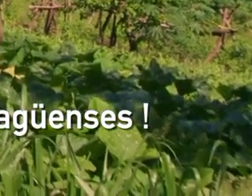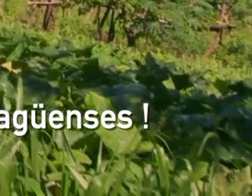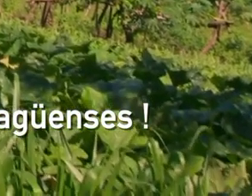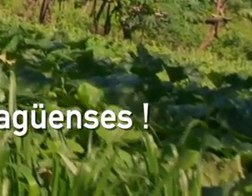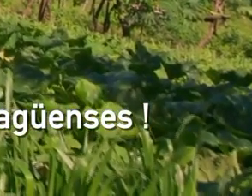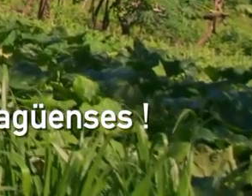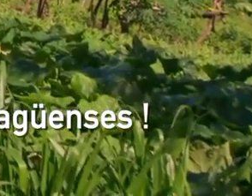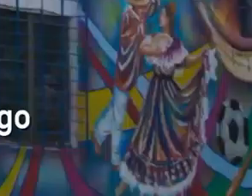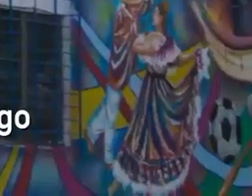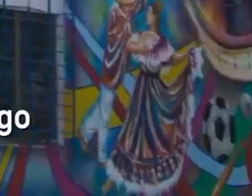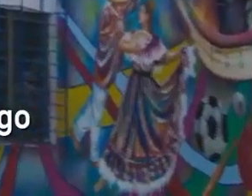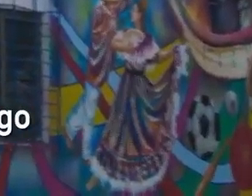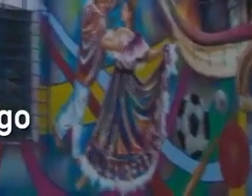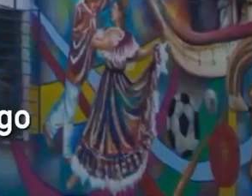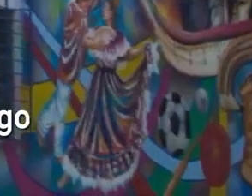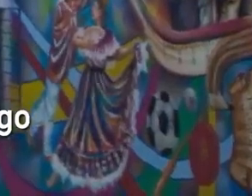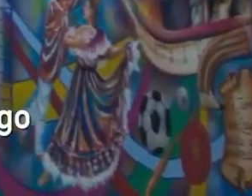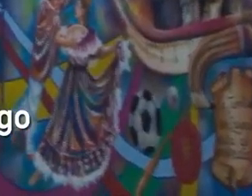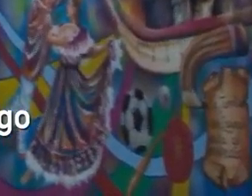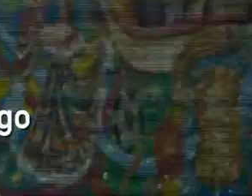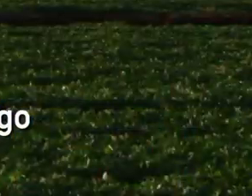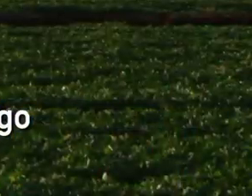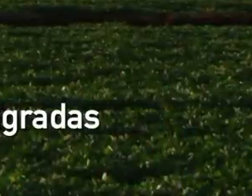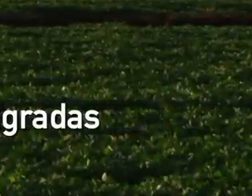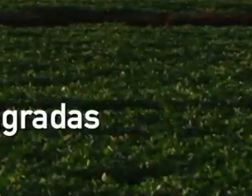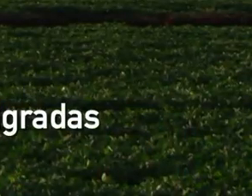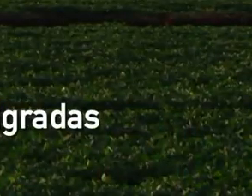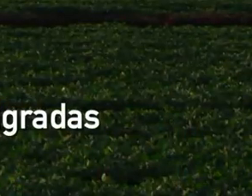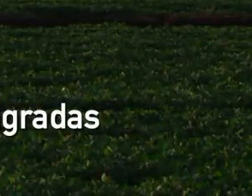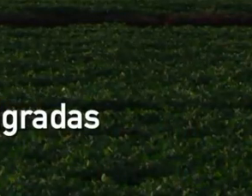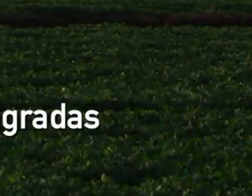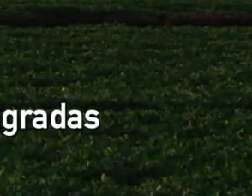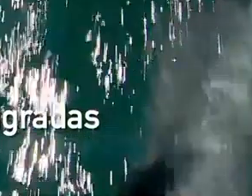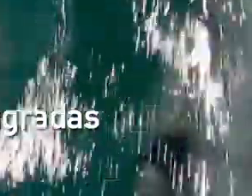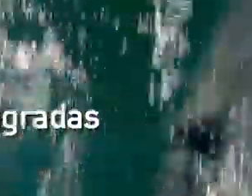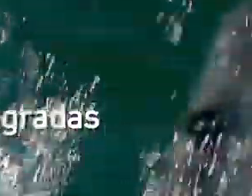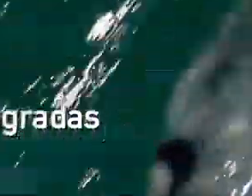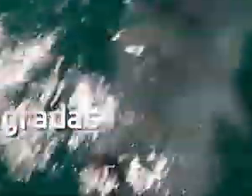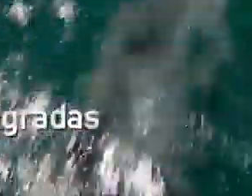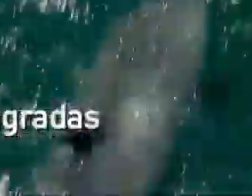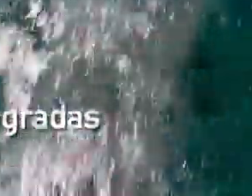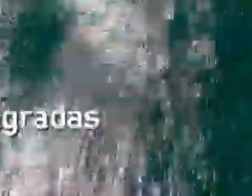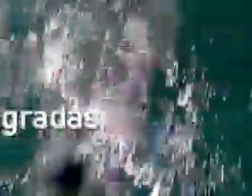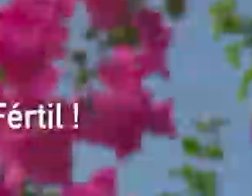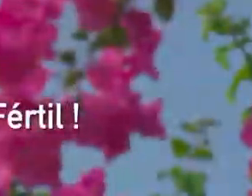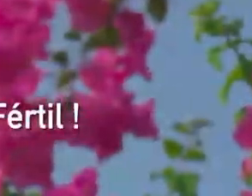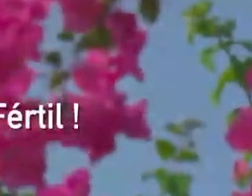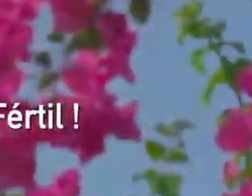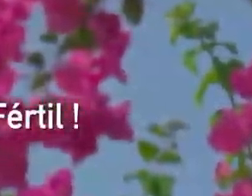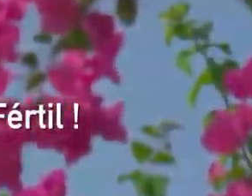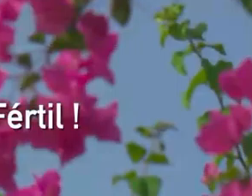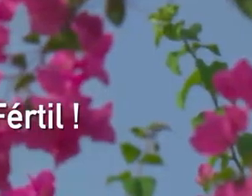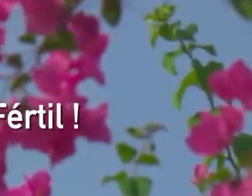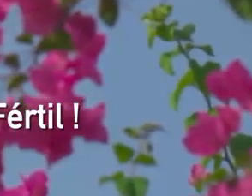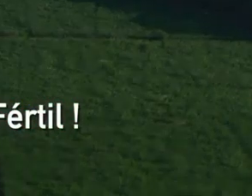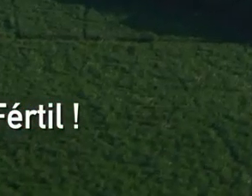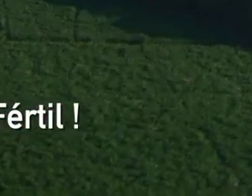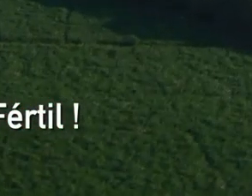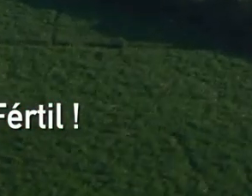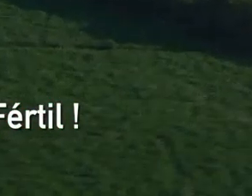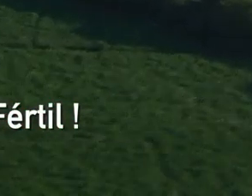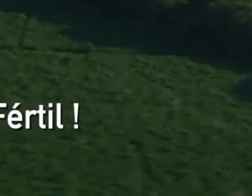nicaragüenses tierra de armas de fuego tierra de vientos y aguas sagradas tierra de valientes